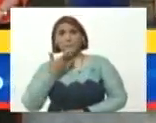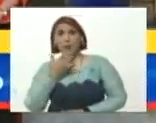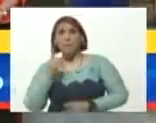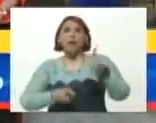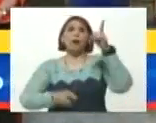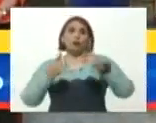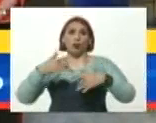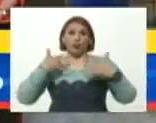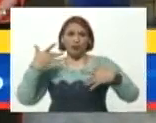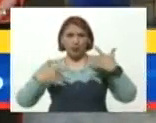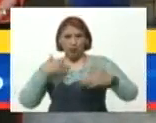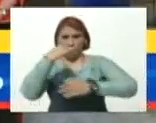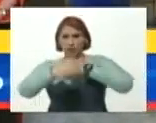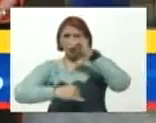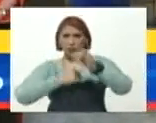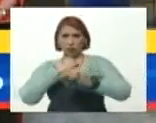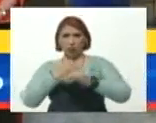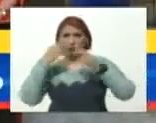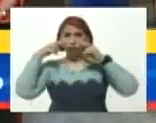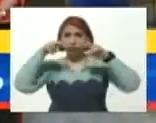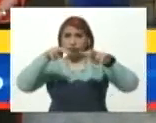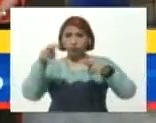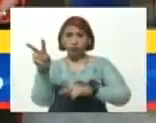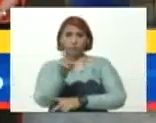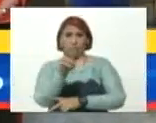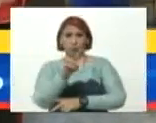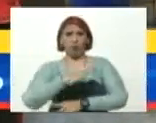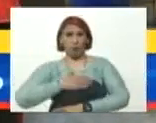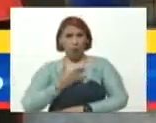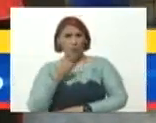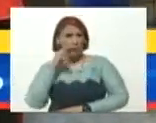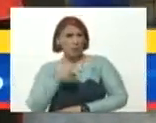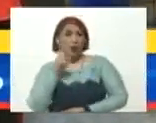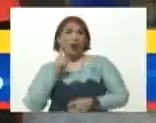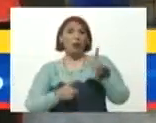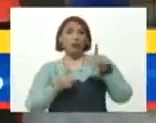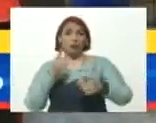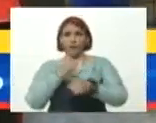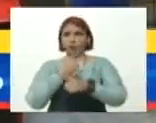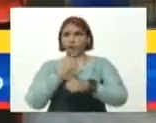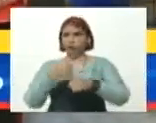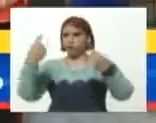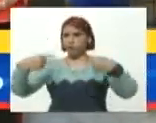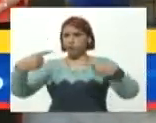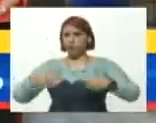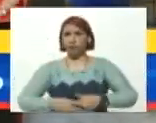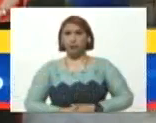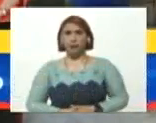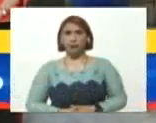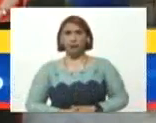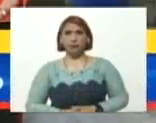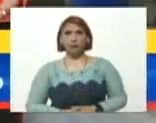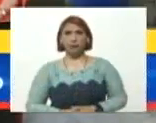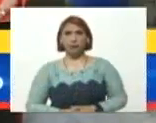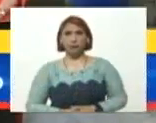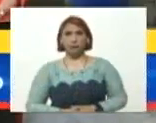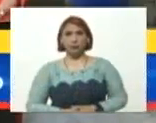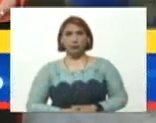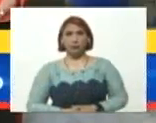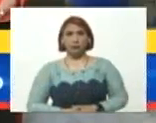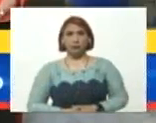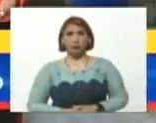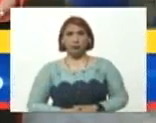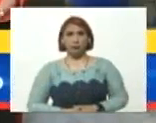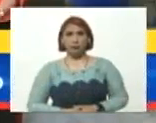algunos eventos internacionales en Venezuela, algunos eventos internacionales que le den